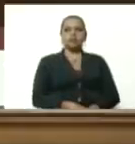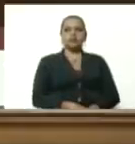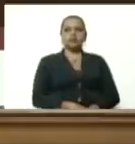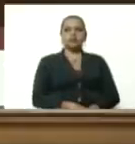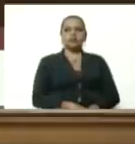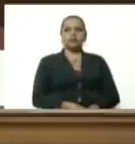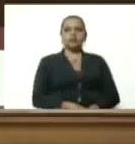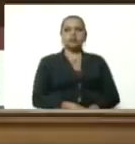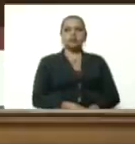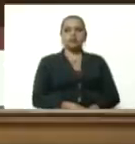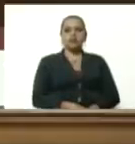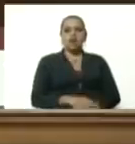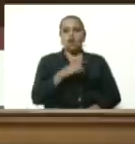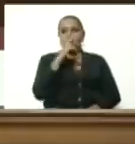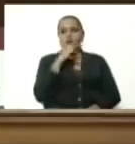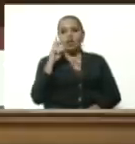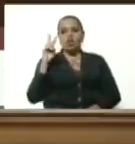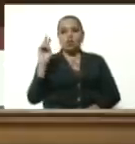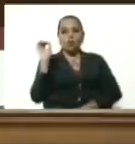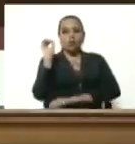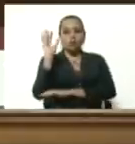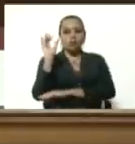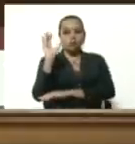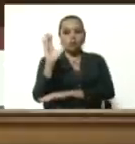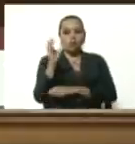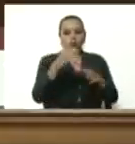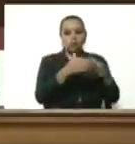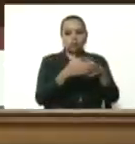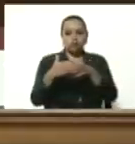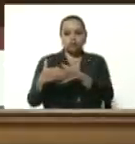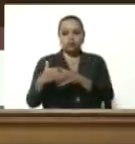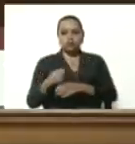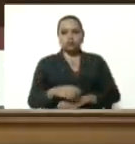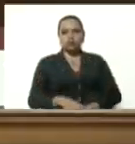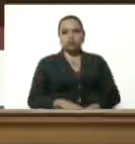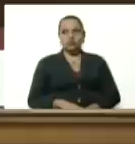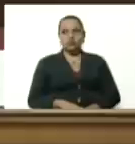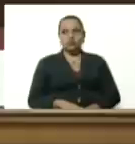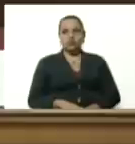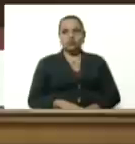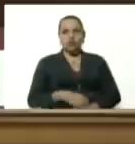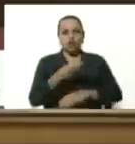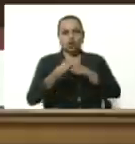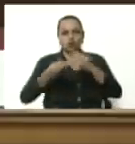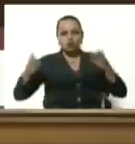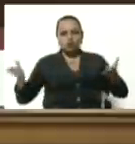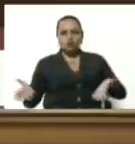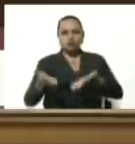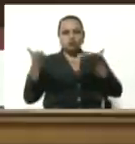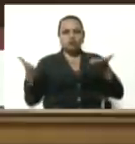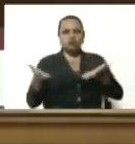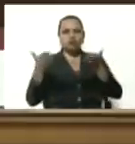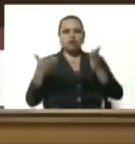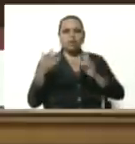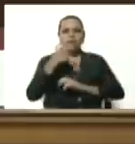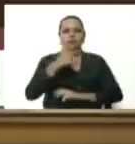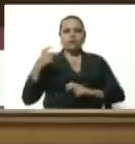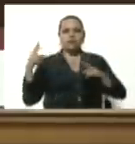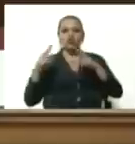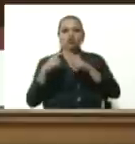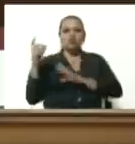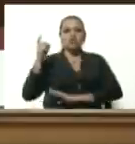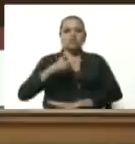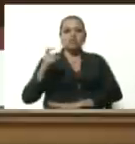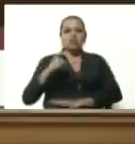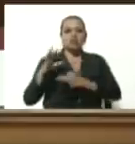No es que hay dos congresos. ¿Cómo fomentarán el cisma los que más conocen la necesidad